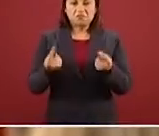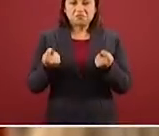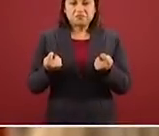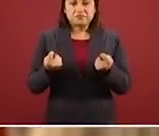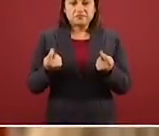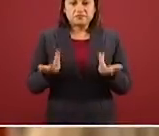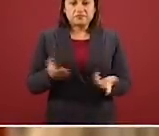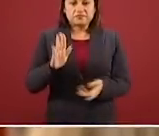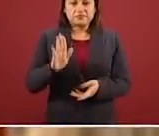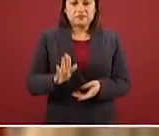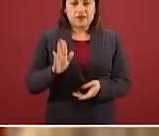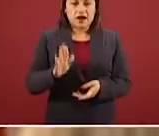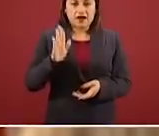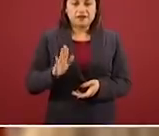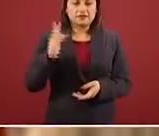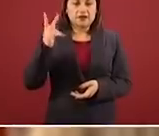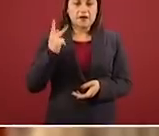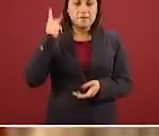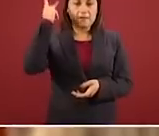pequeños faraones.